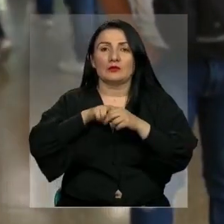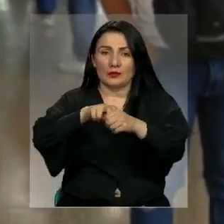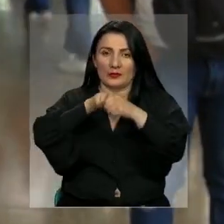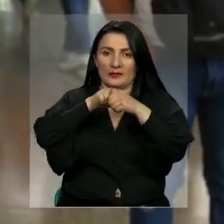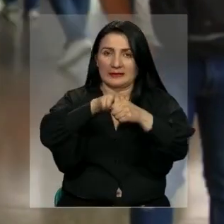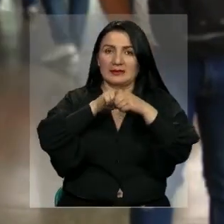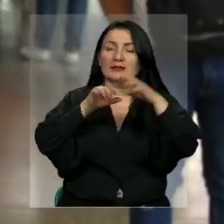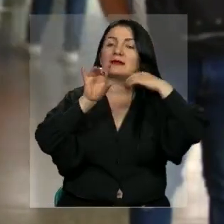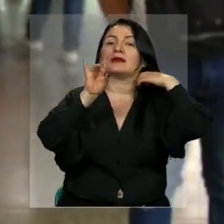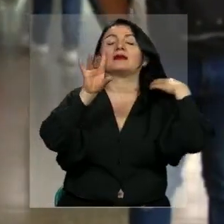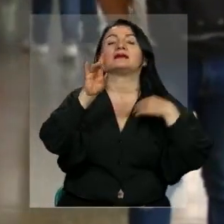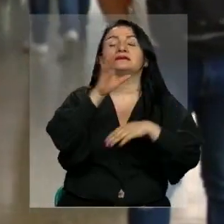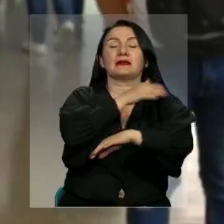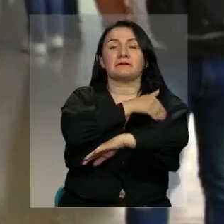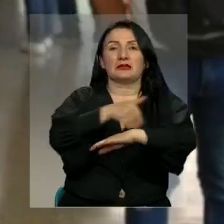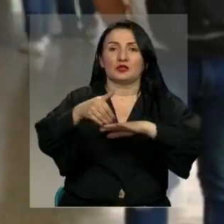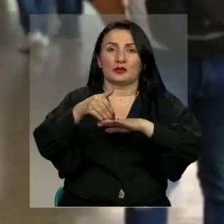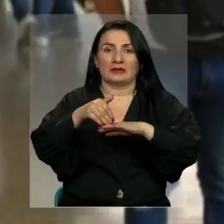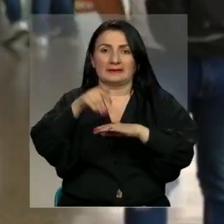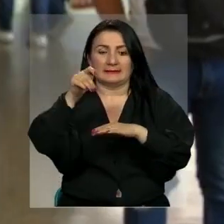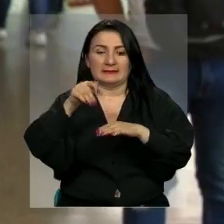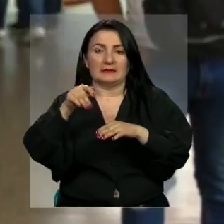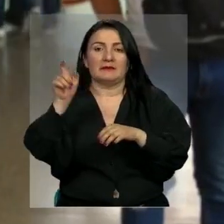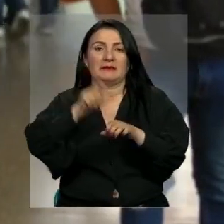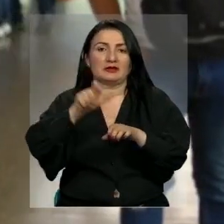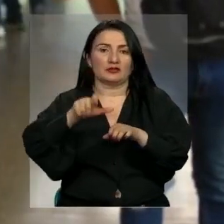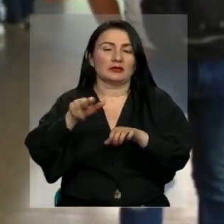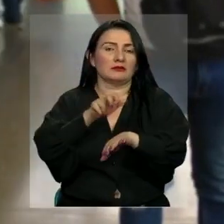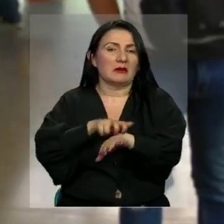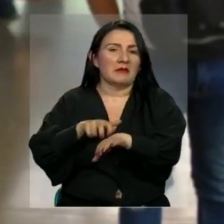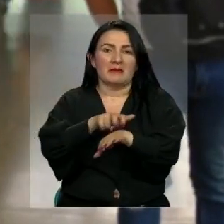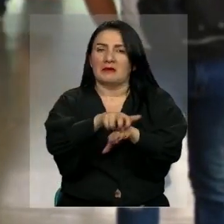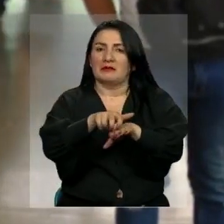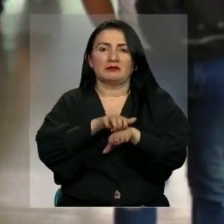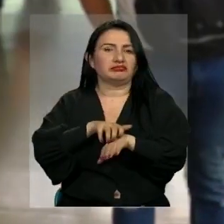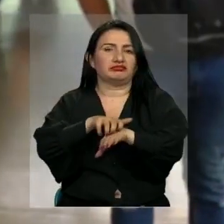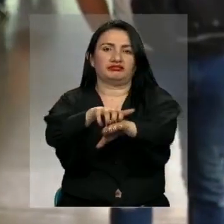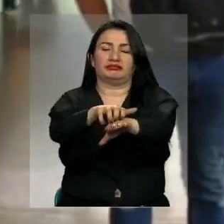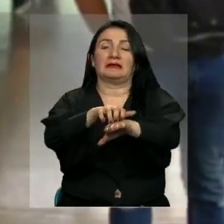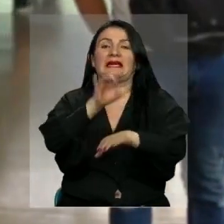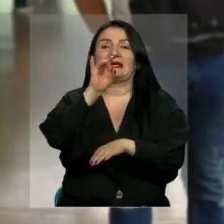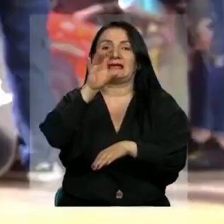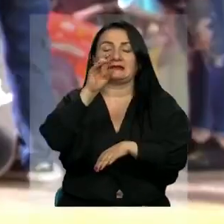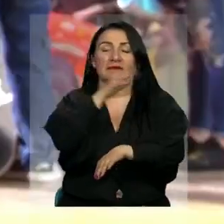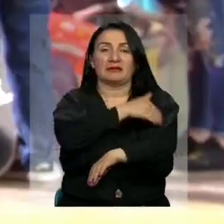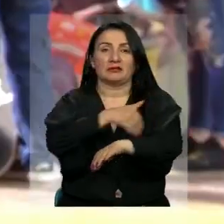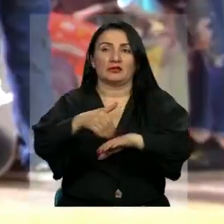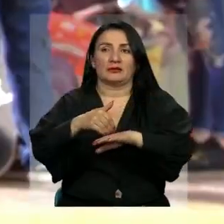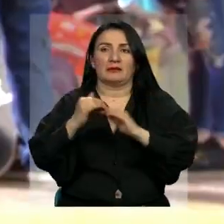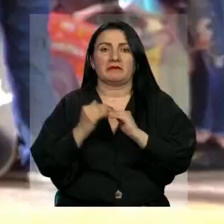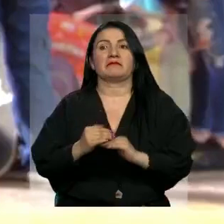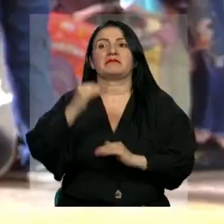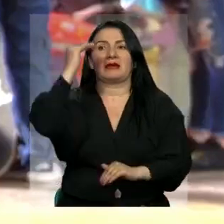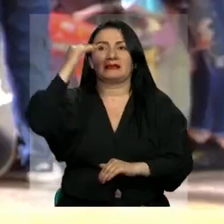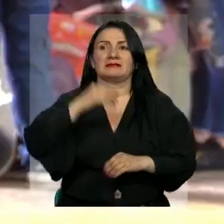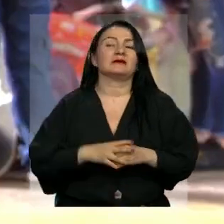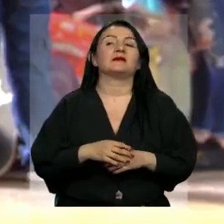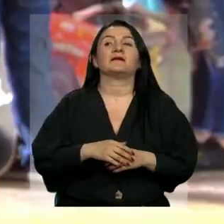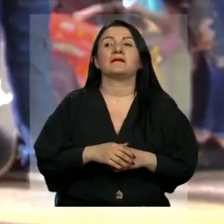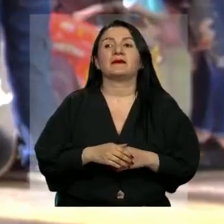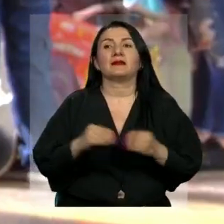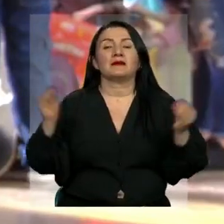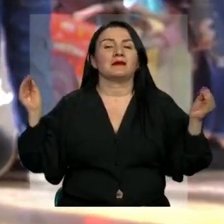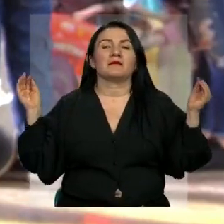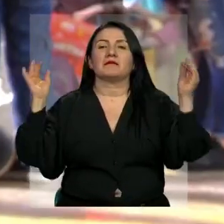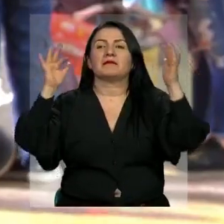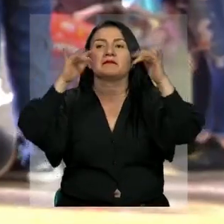15 millones de pasajeros. Es un número muy importante, es cerca del 37% más del año pasado. Se espera que el día de mayor